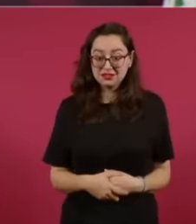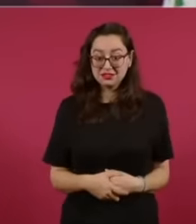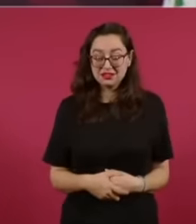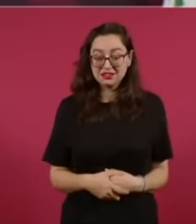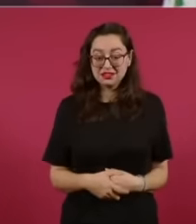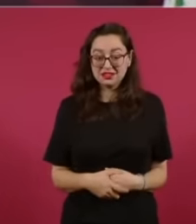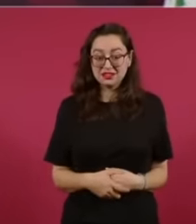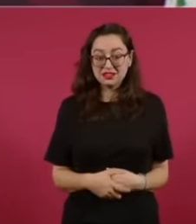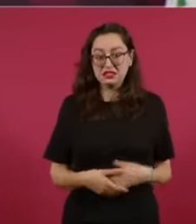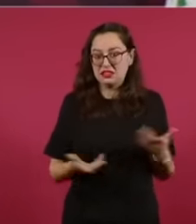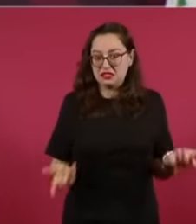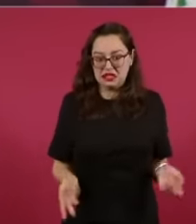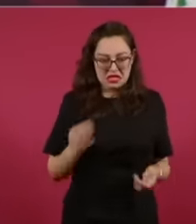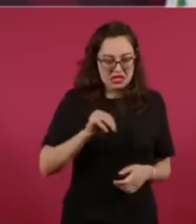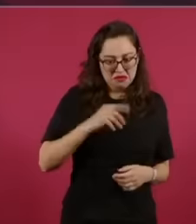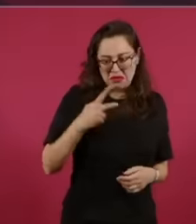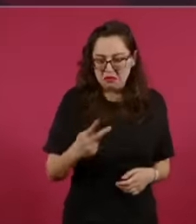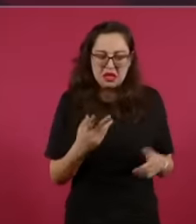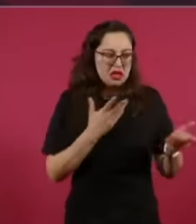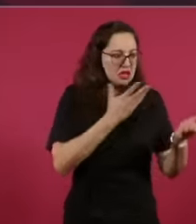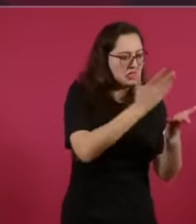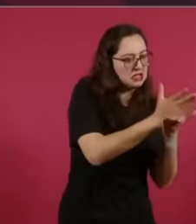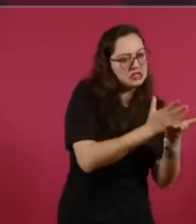Estaría yo en el Ministerio Público,